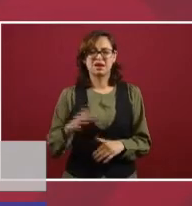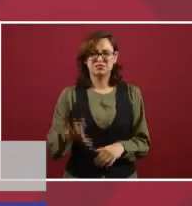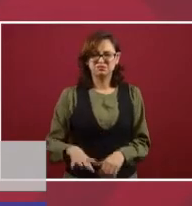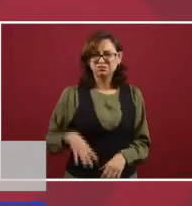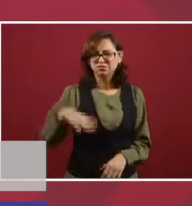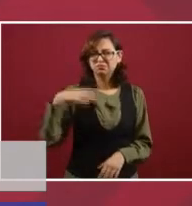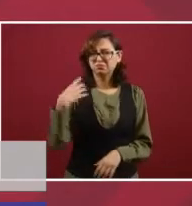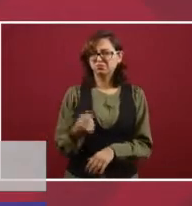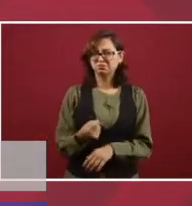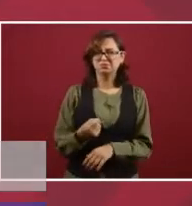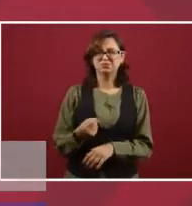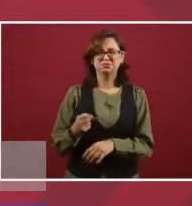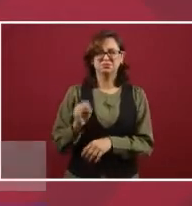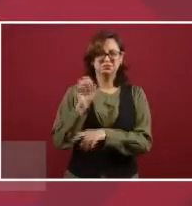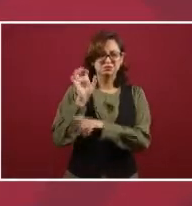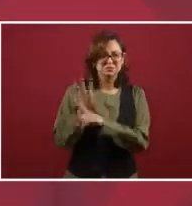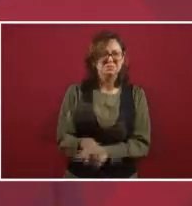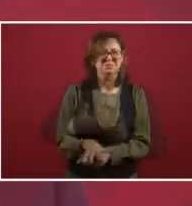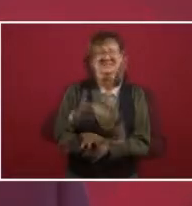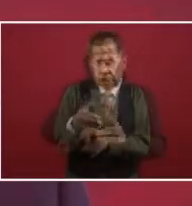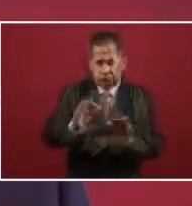una economía sólida y estable.